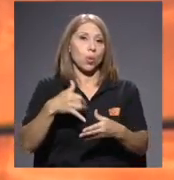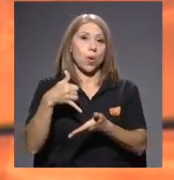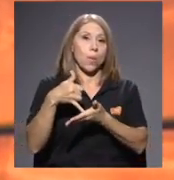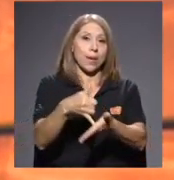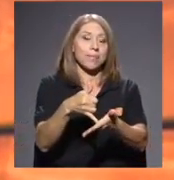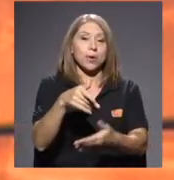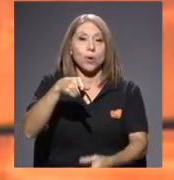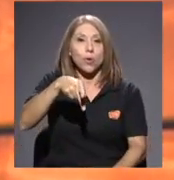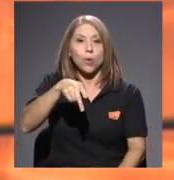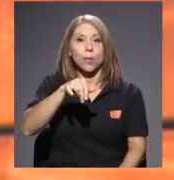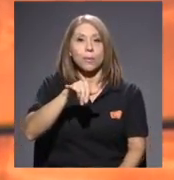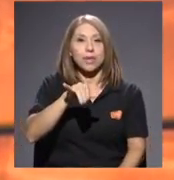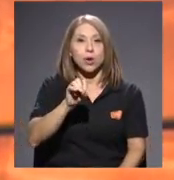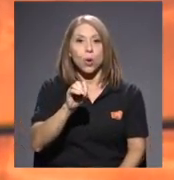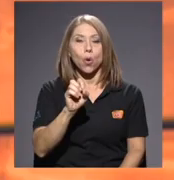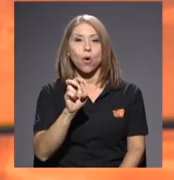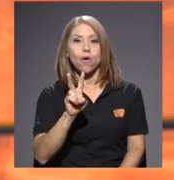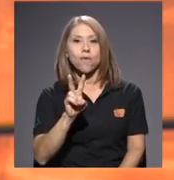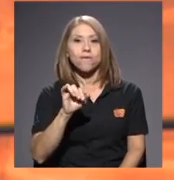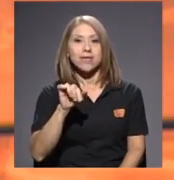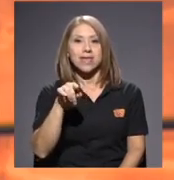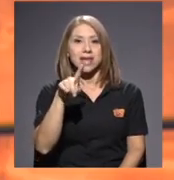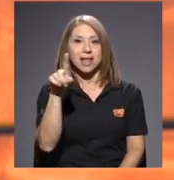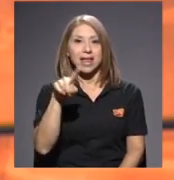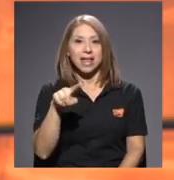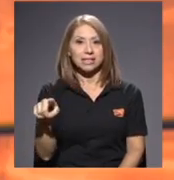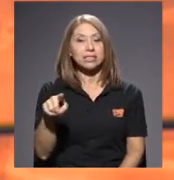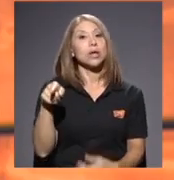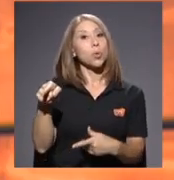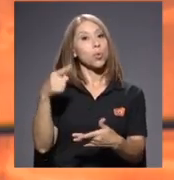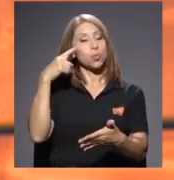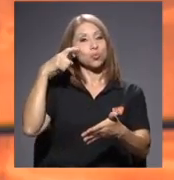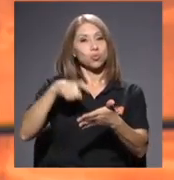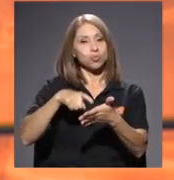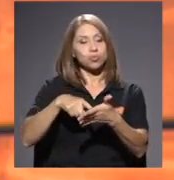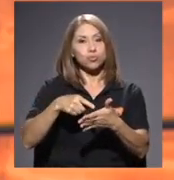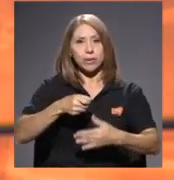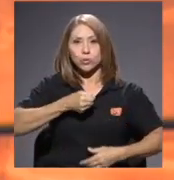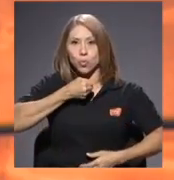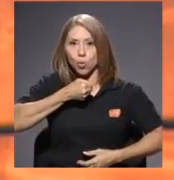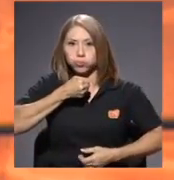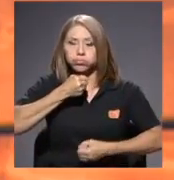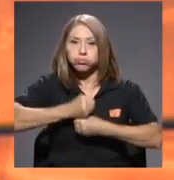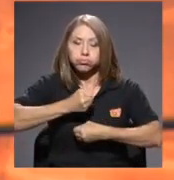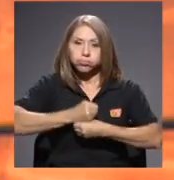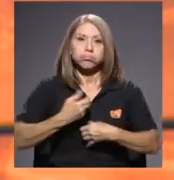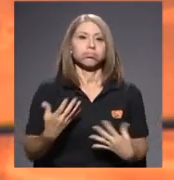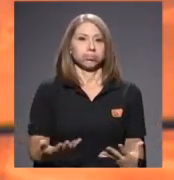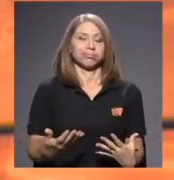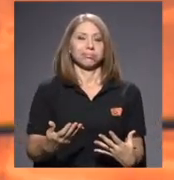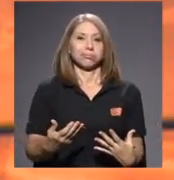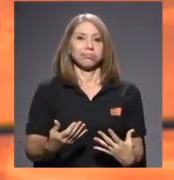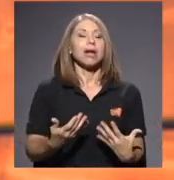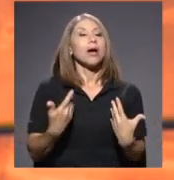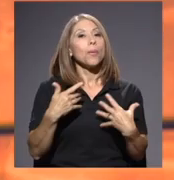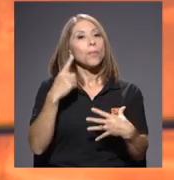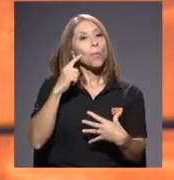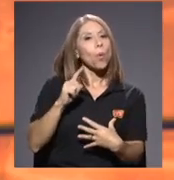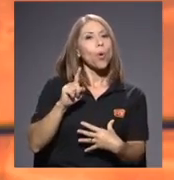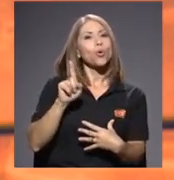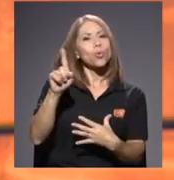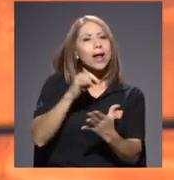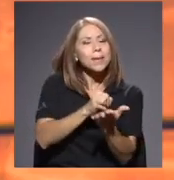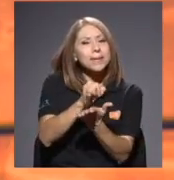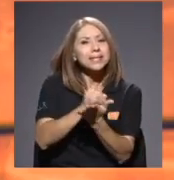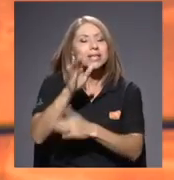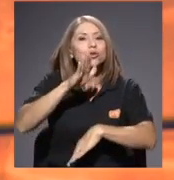a eso Cereo hoy recibe de algún modo un reconocimiento periodístico, y es en el marco de una investigación que se hace sobre